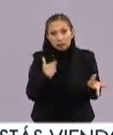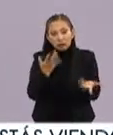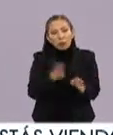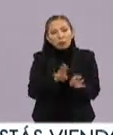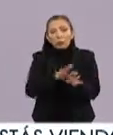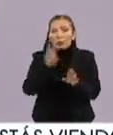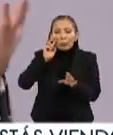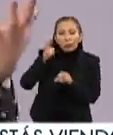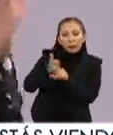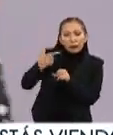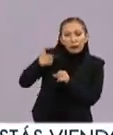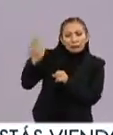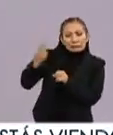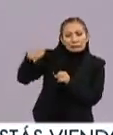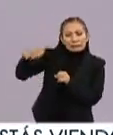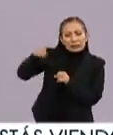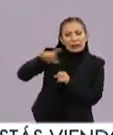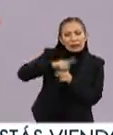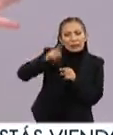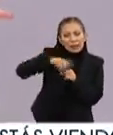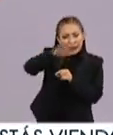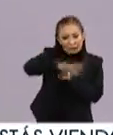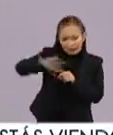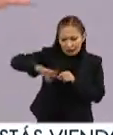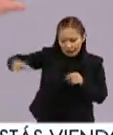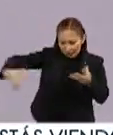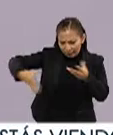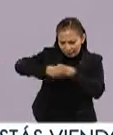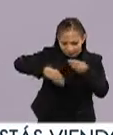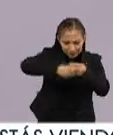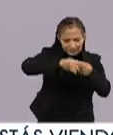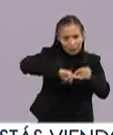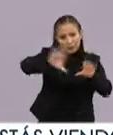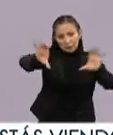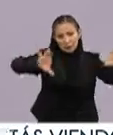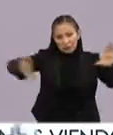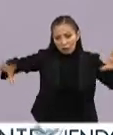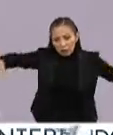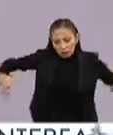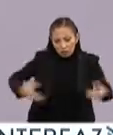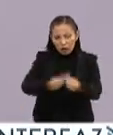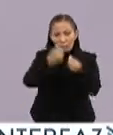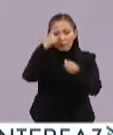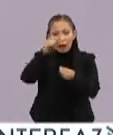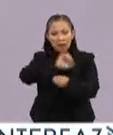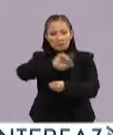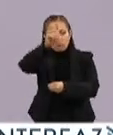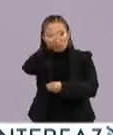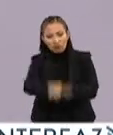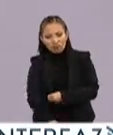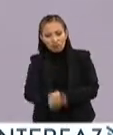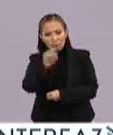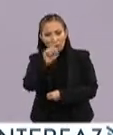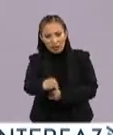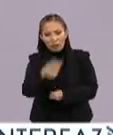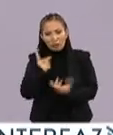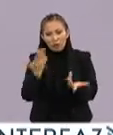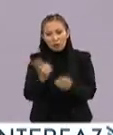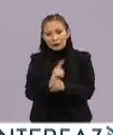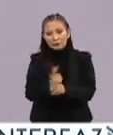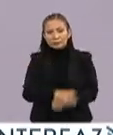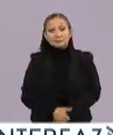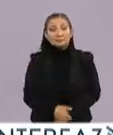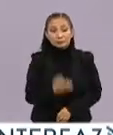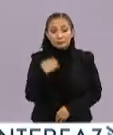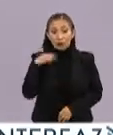esta necesidad de juntar varias disciplinas que normalmente se enseñaban por separado para generar un profesional íntegro en esta materia?